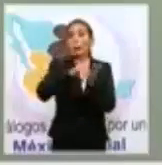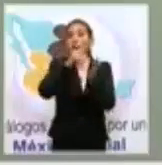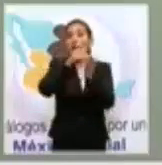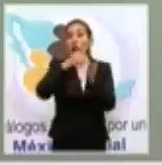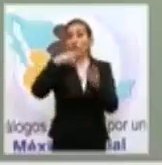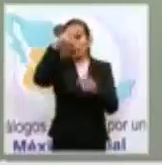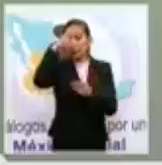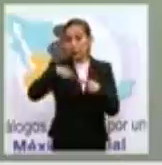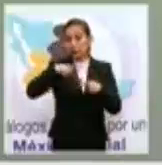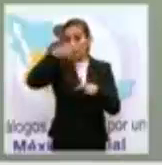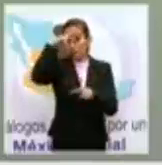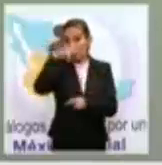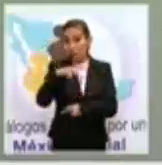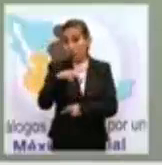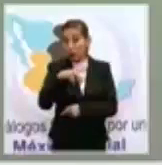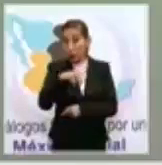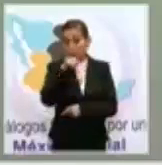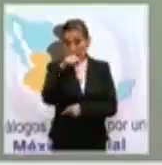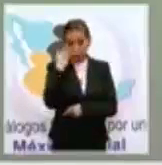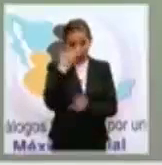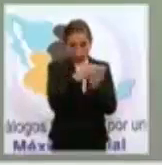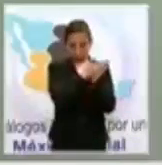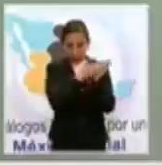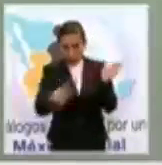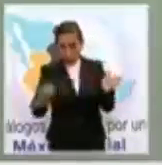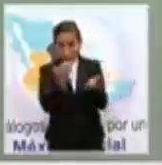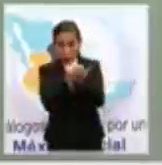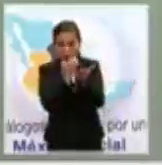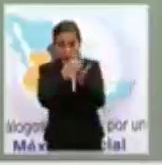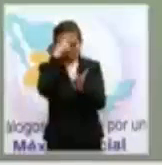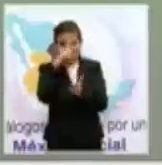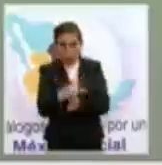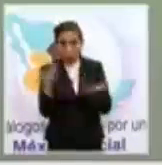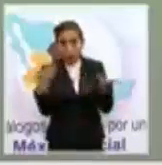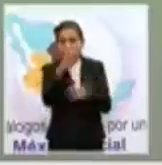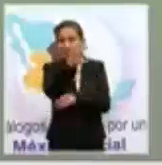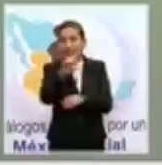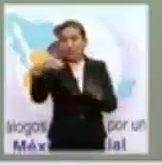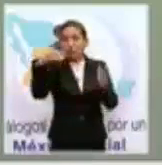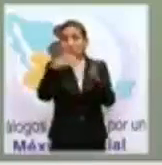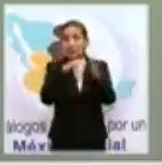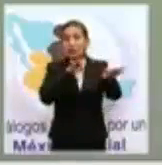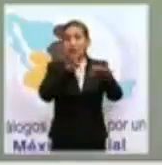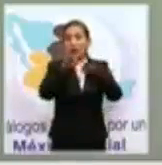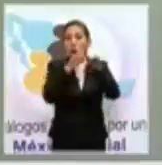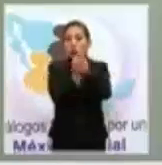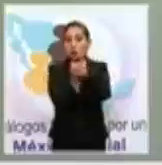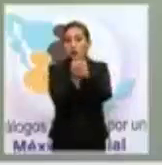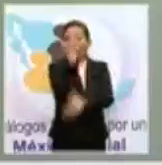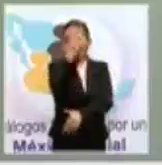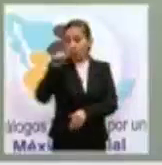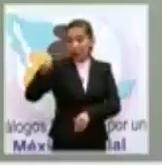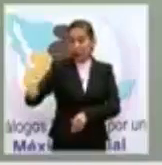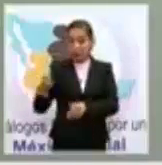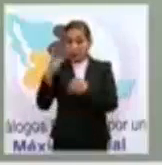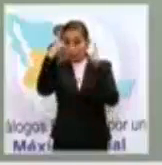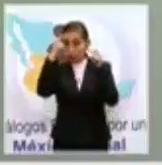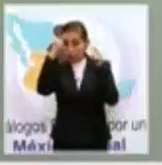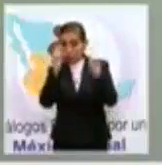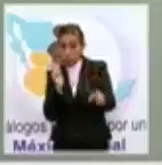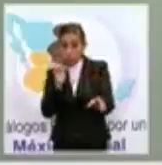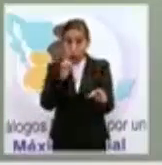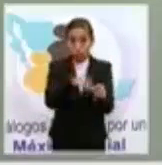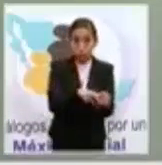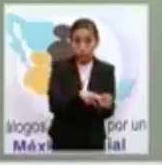de mexicanos. En ese mismo periodo, la economía mexicana generó 500,000 empleos que requerían ese nivel de